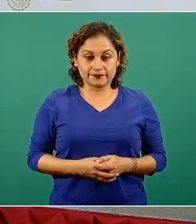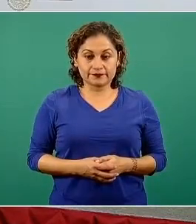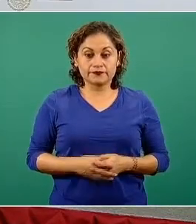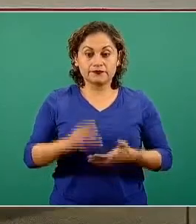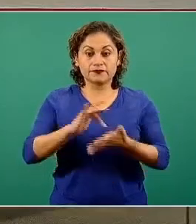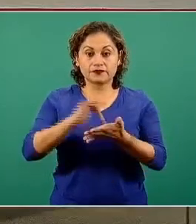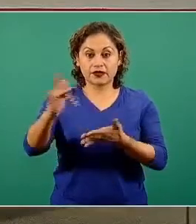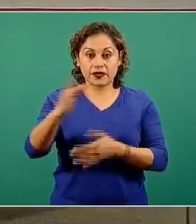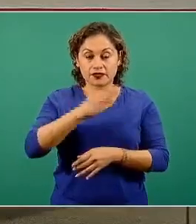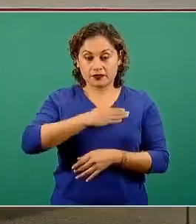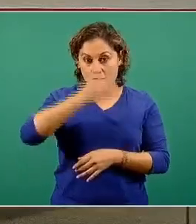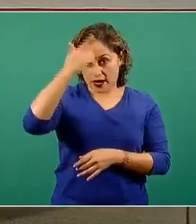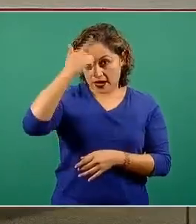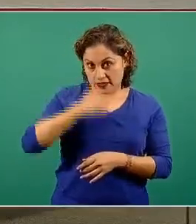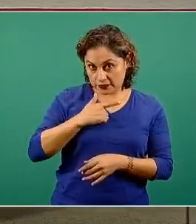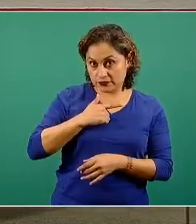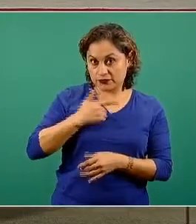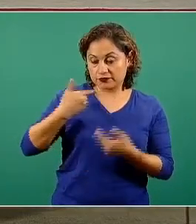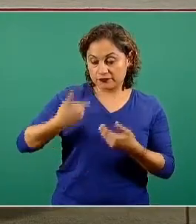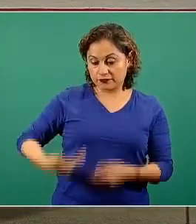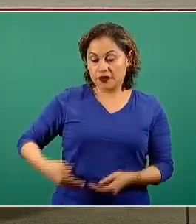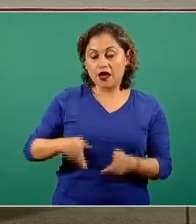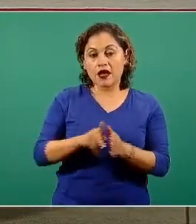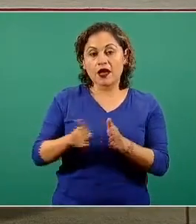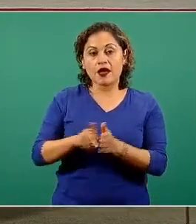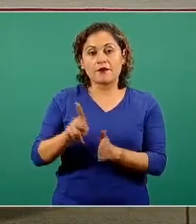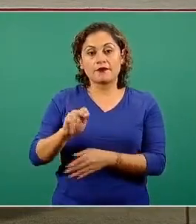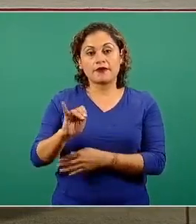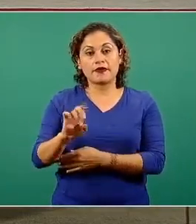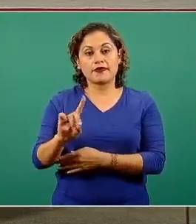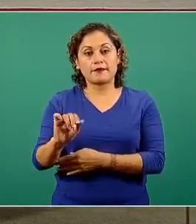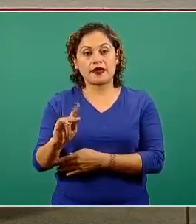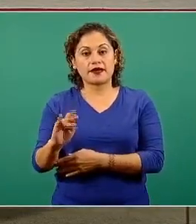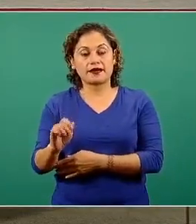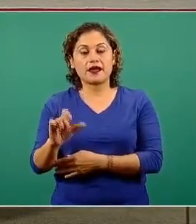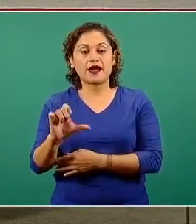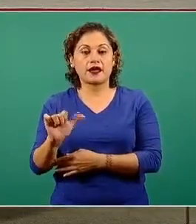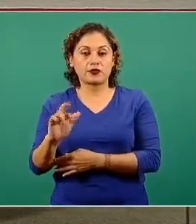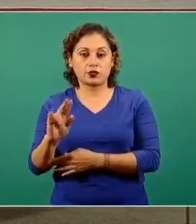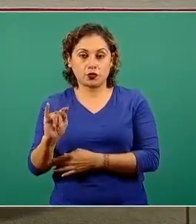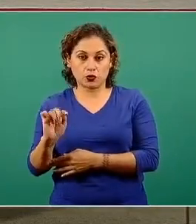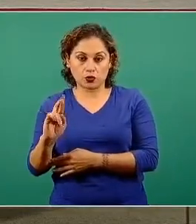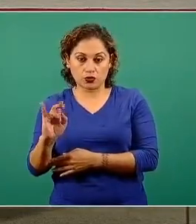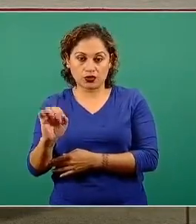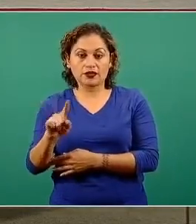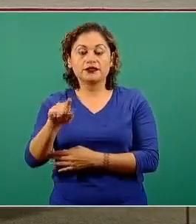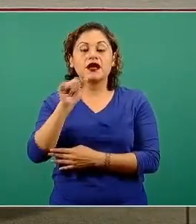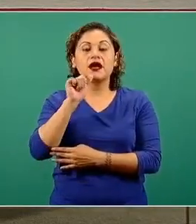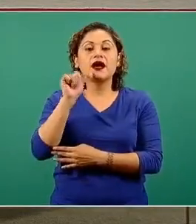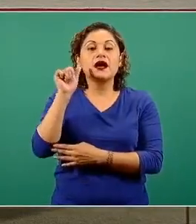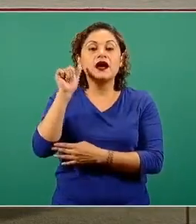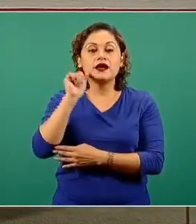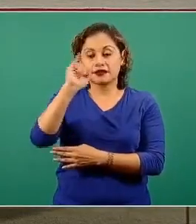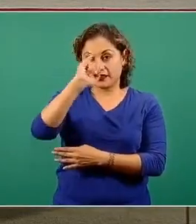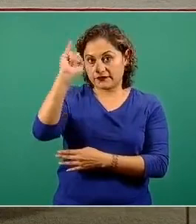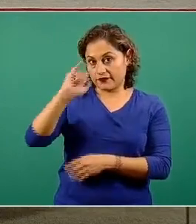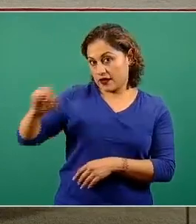Gracias, buenas noches. Arturo Contreras, de Pie de Página. Ayer en la conferencia de prensa de la jefa de gobierno, Claudia